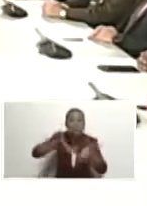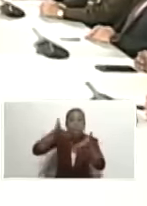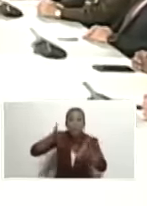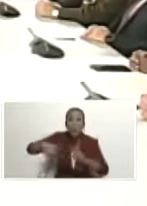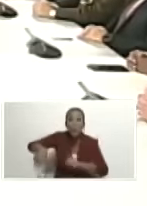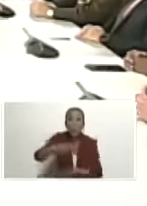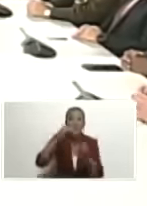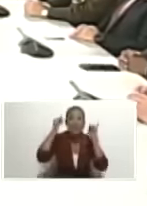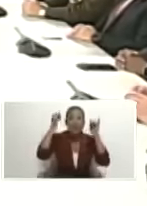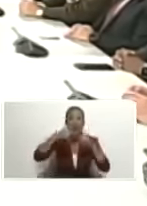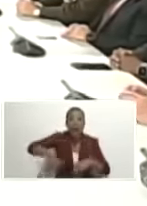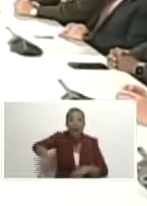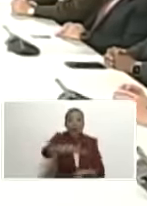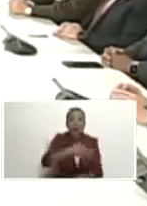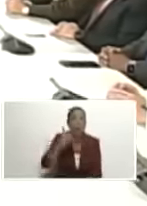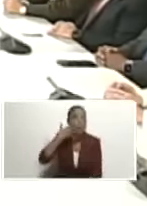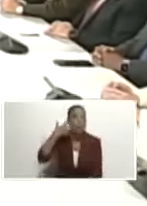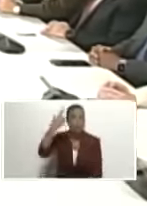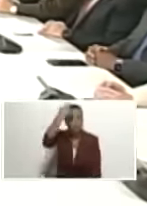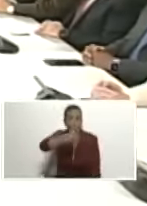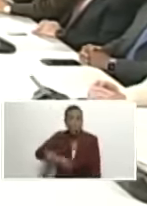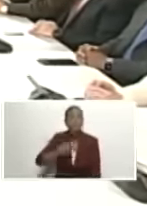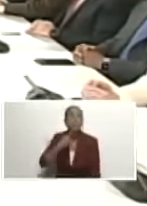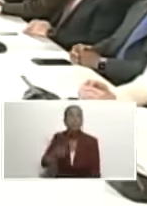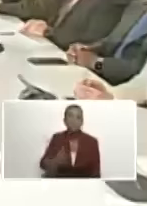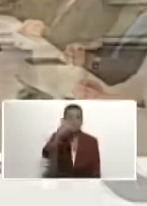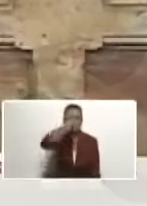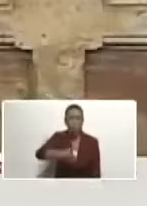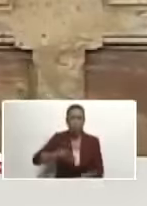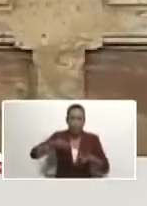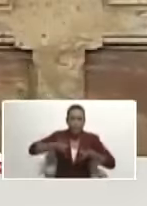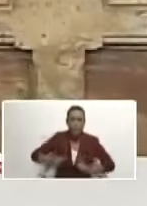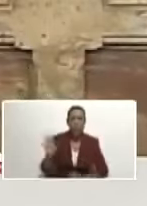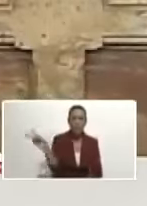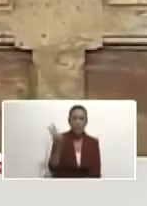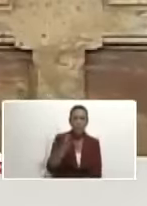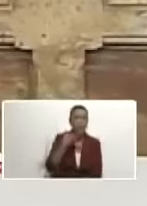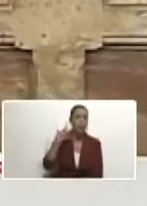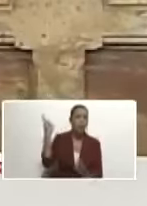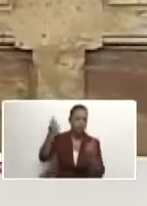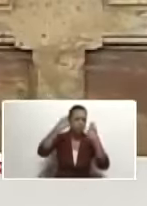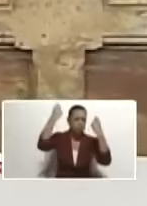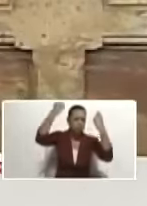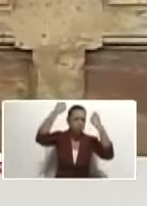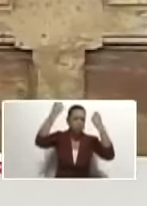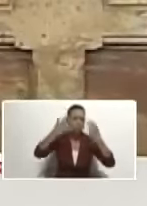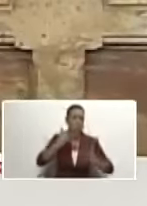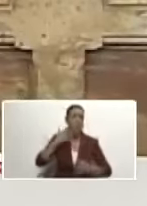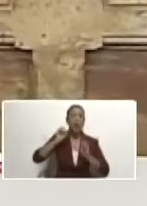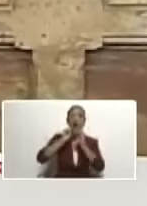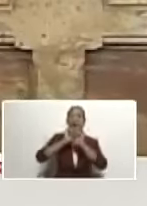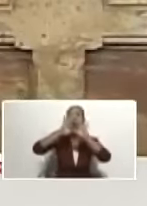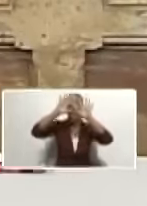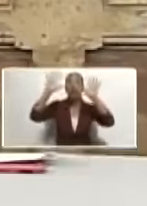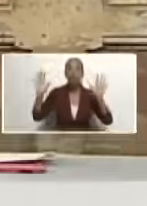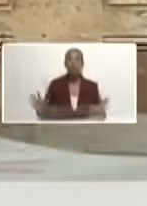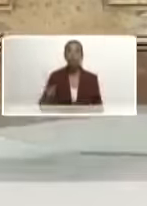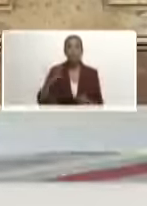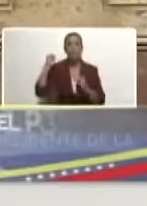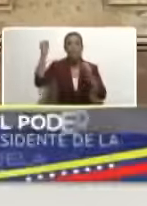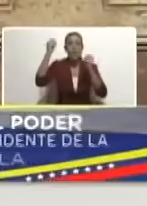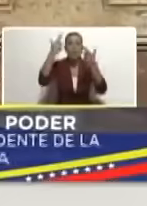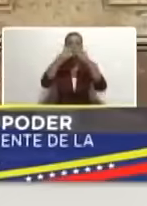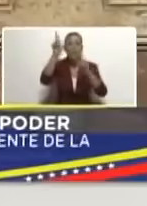estar la celebración y decir con gloria eterna, con mucha fuerza, ¡vivan